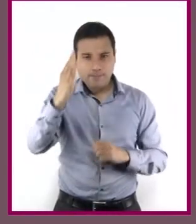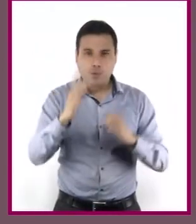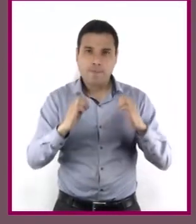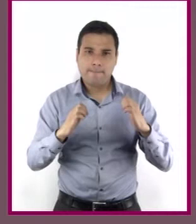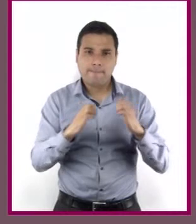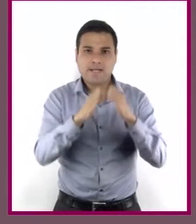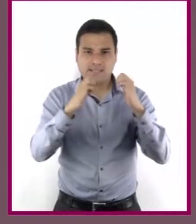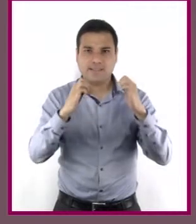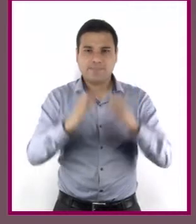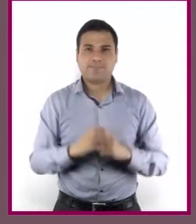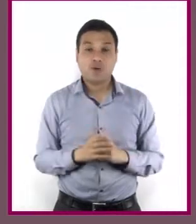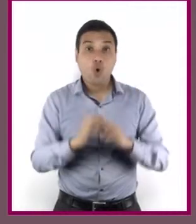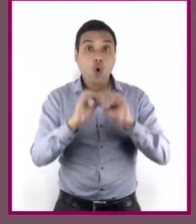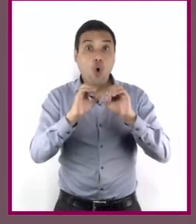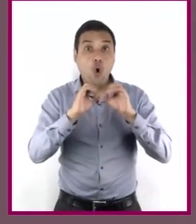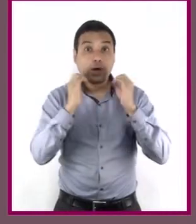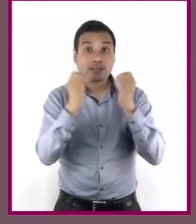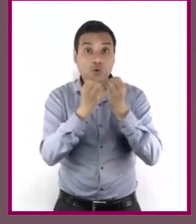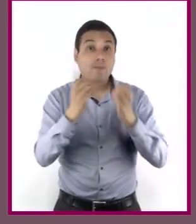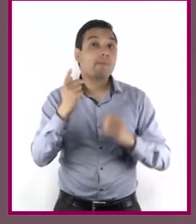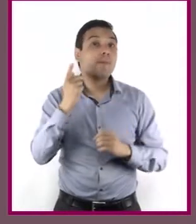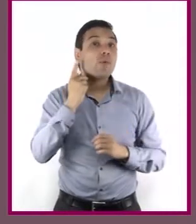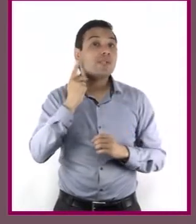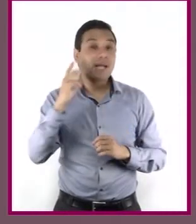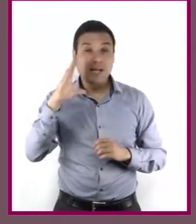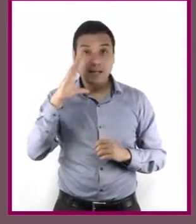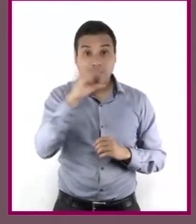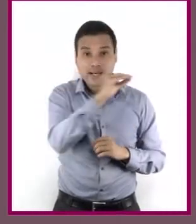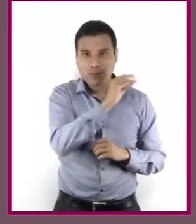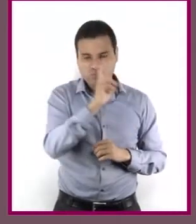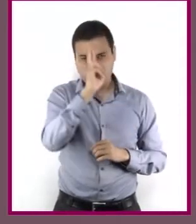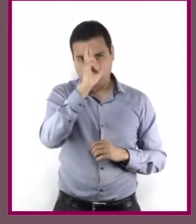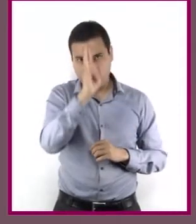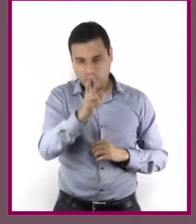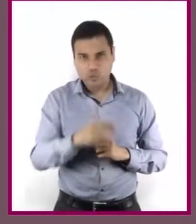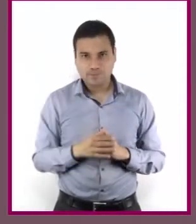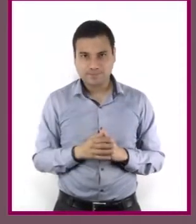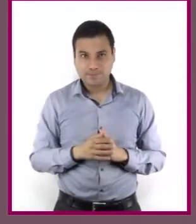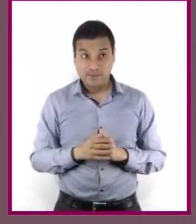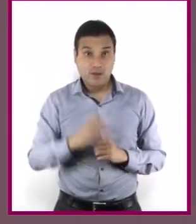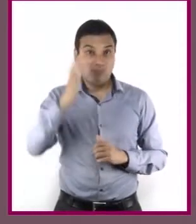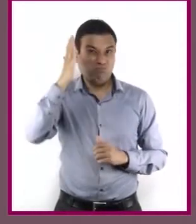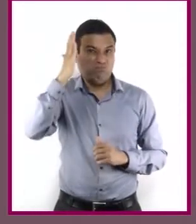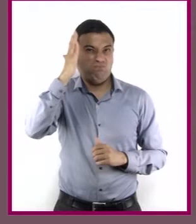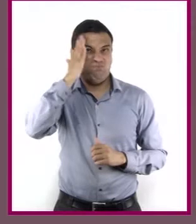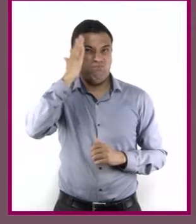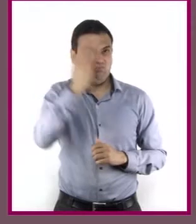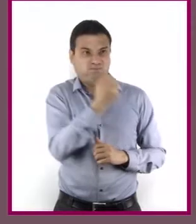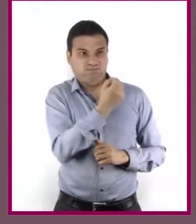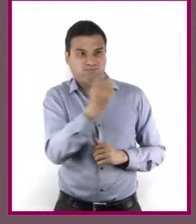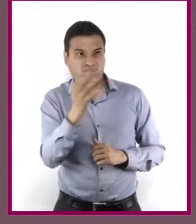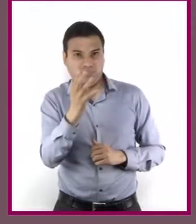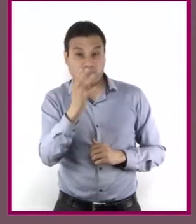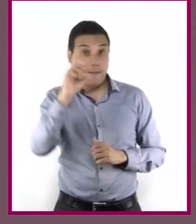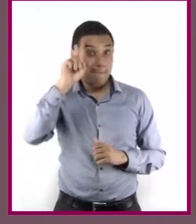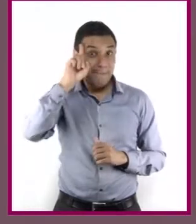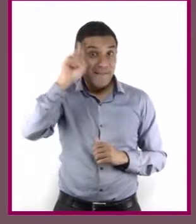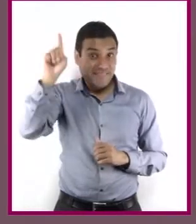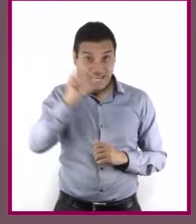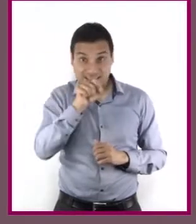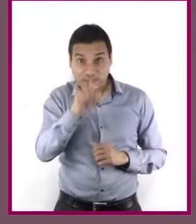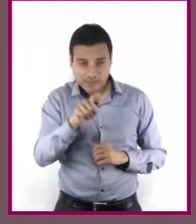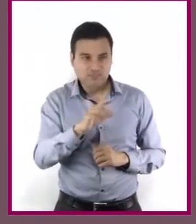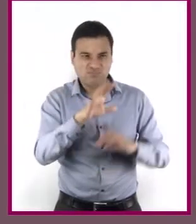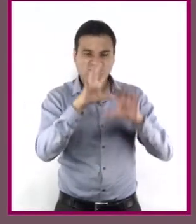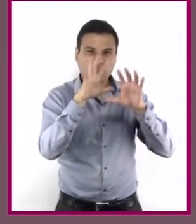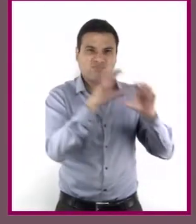de organizaciones políticas negras y encarceló a sus dirigentes como Mandela. A